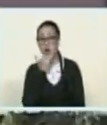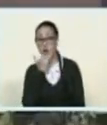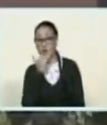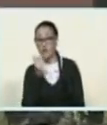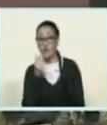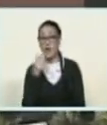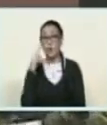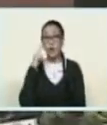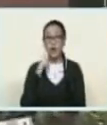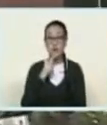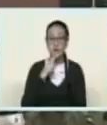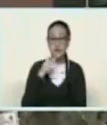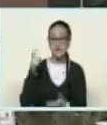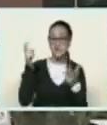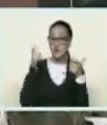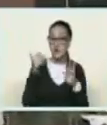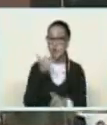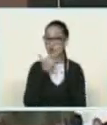Bolívar y a Chávez